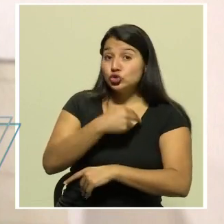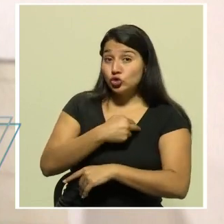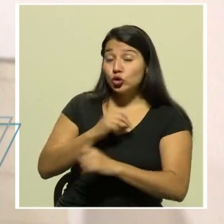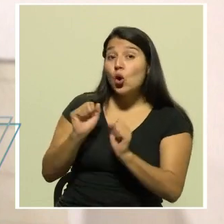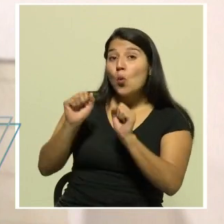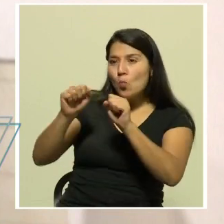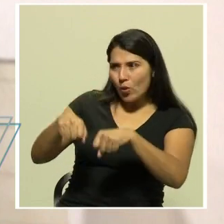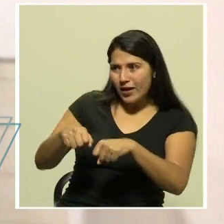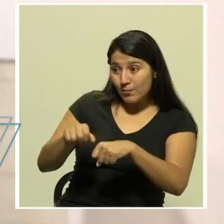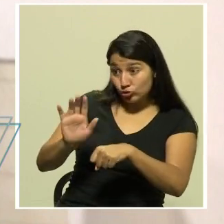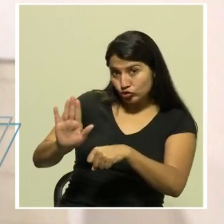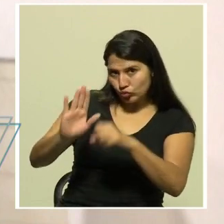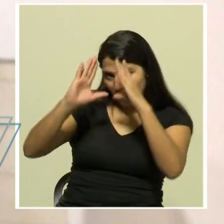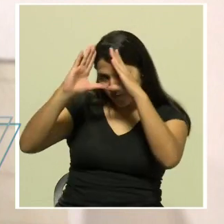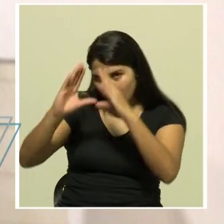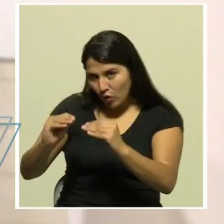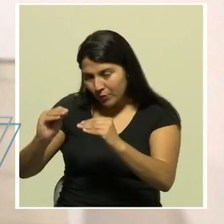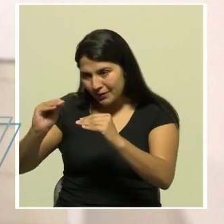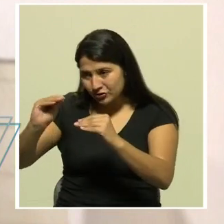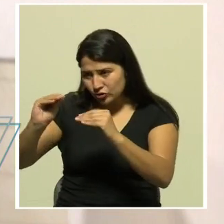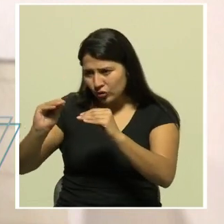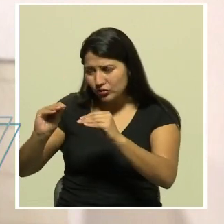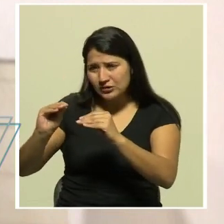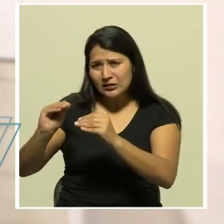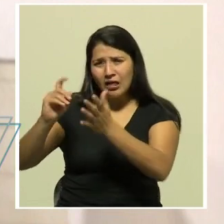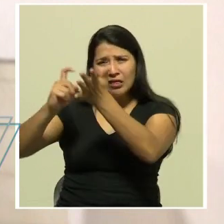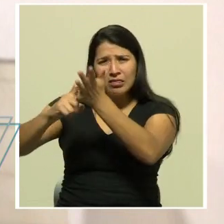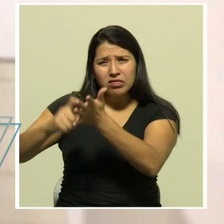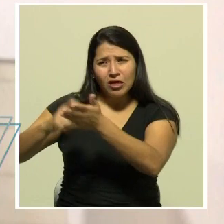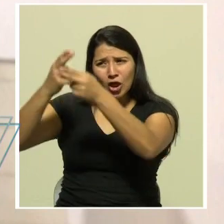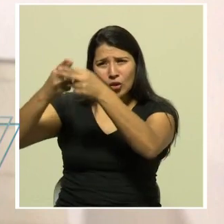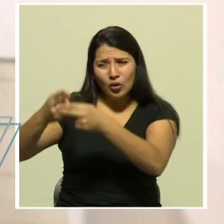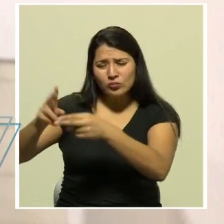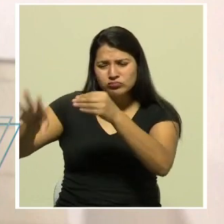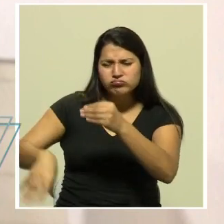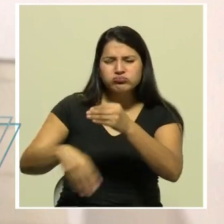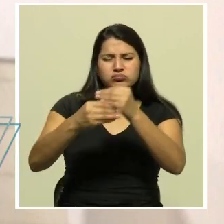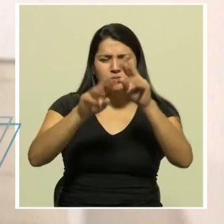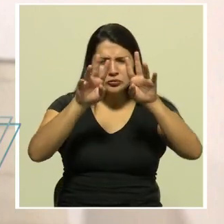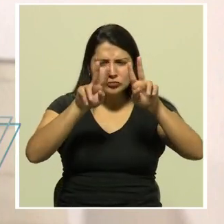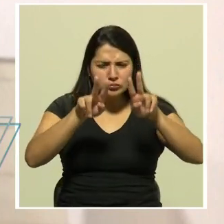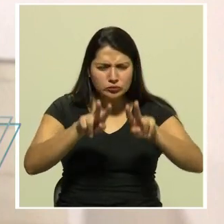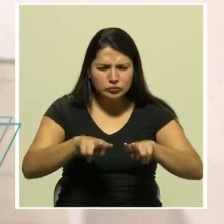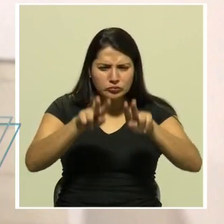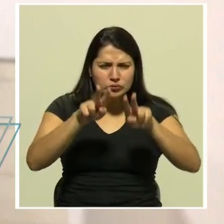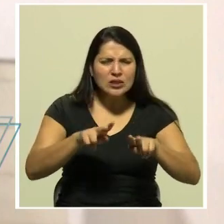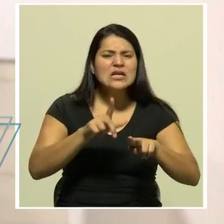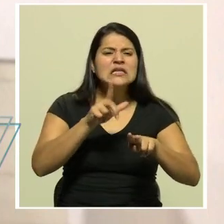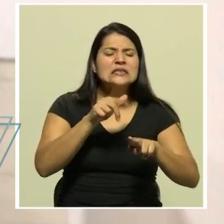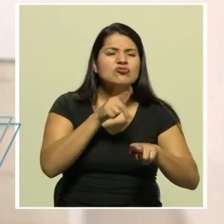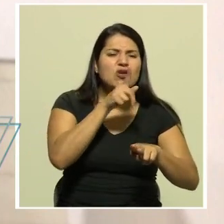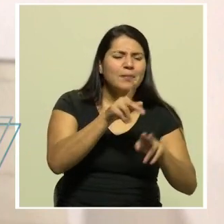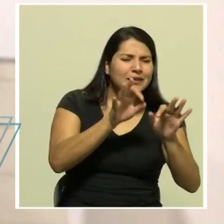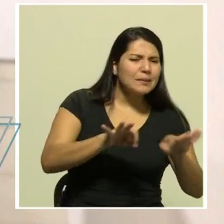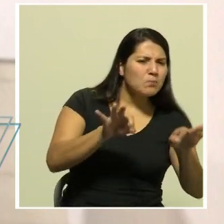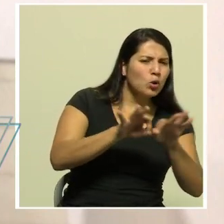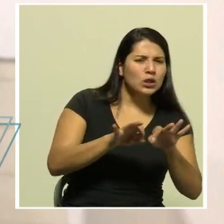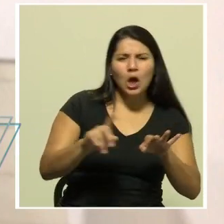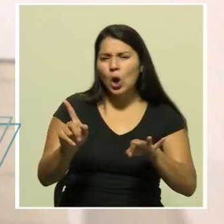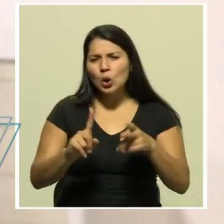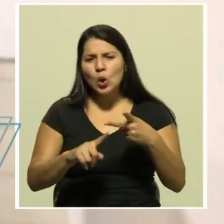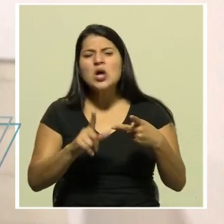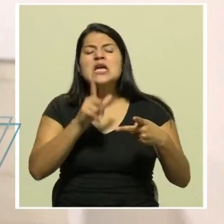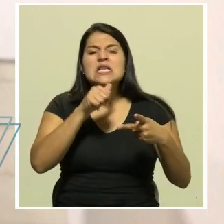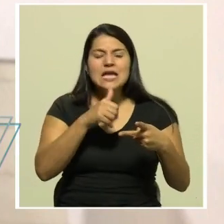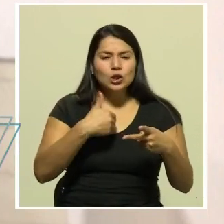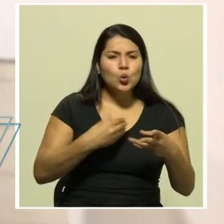esa base de datos, ¿verdad? Y analizar los resultados, saber qué nos da significativo y qué no, quiénes se beneficiaron más y quiénes no, sino que nos interesa